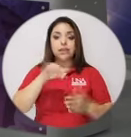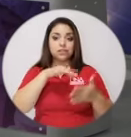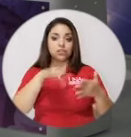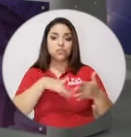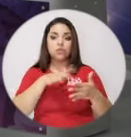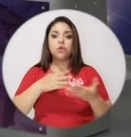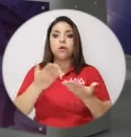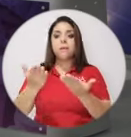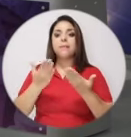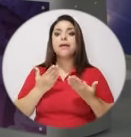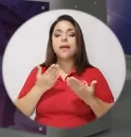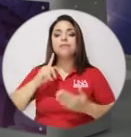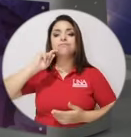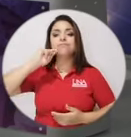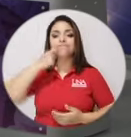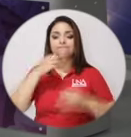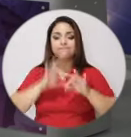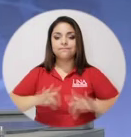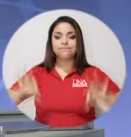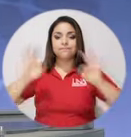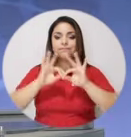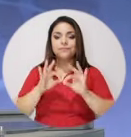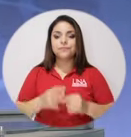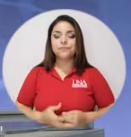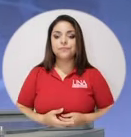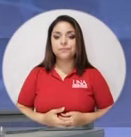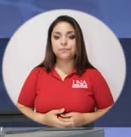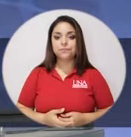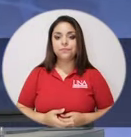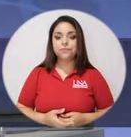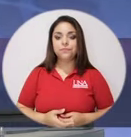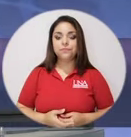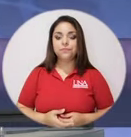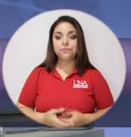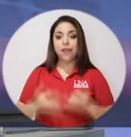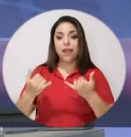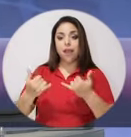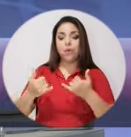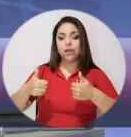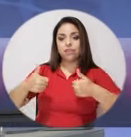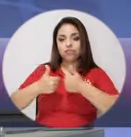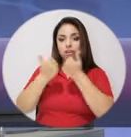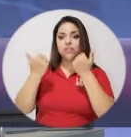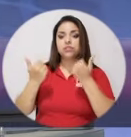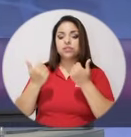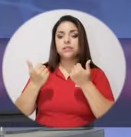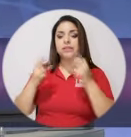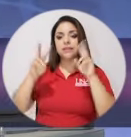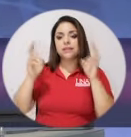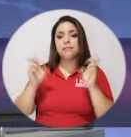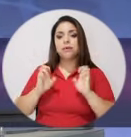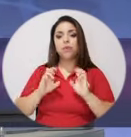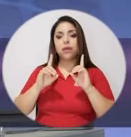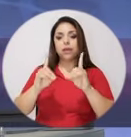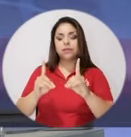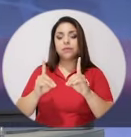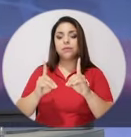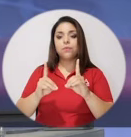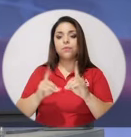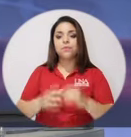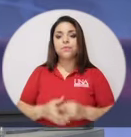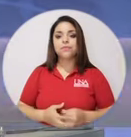nos ofrece pistas importantes. Ahora, entre los retos que en materia educativa se